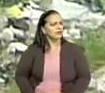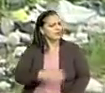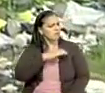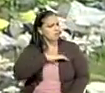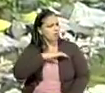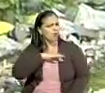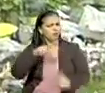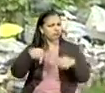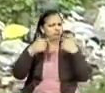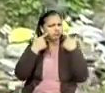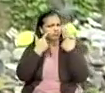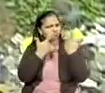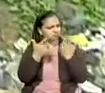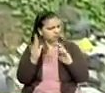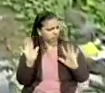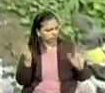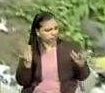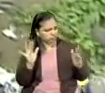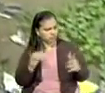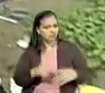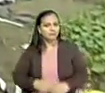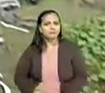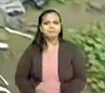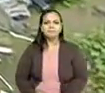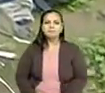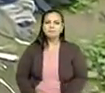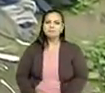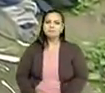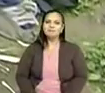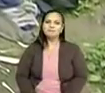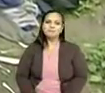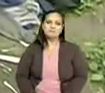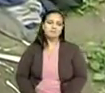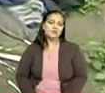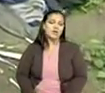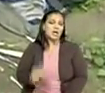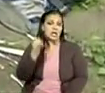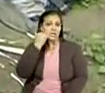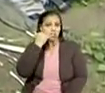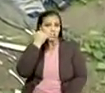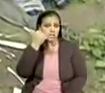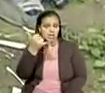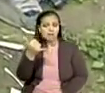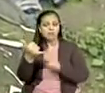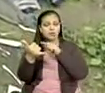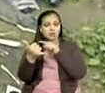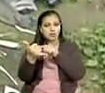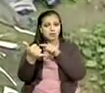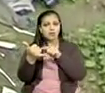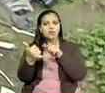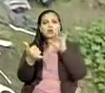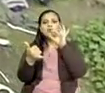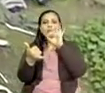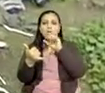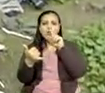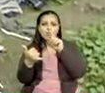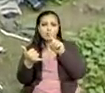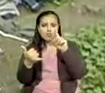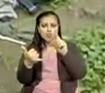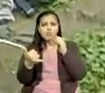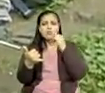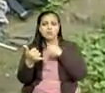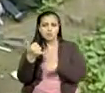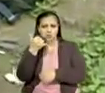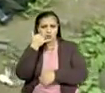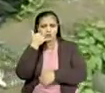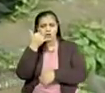de solucionar este inconveniente? Lo único que alguien llame al 911 y se